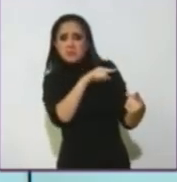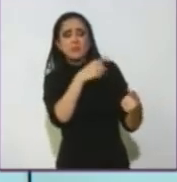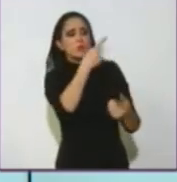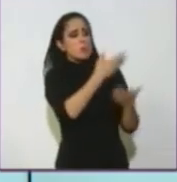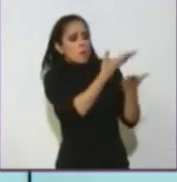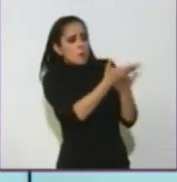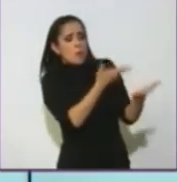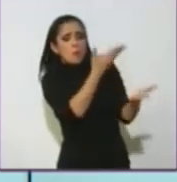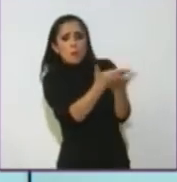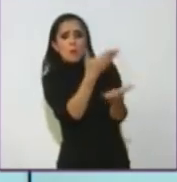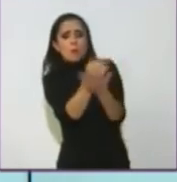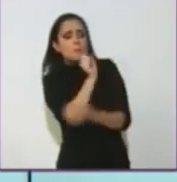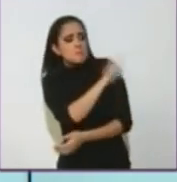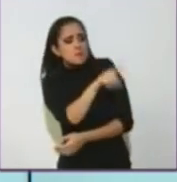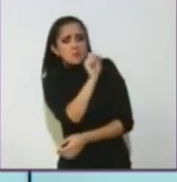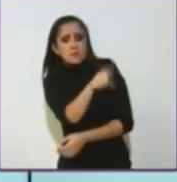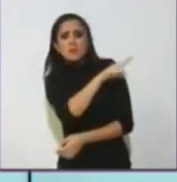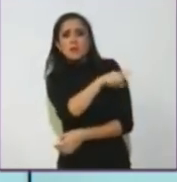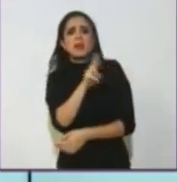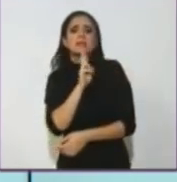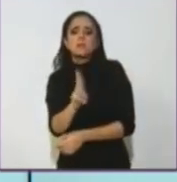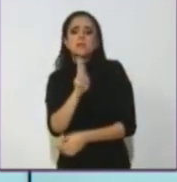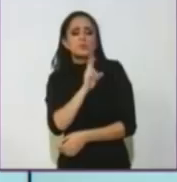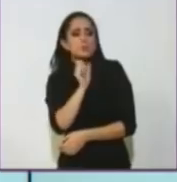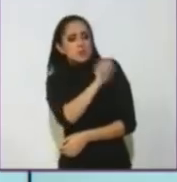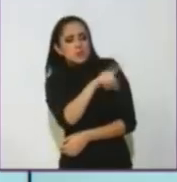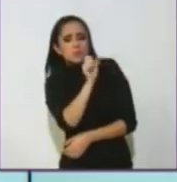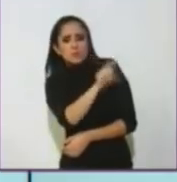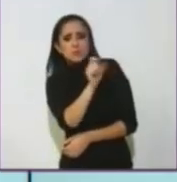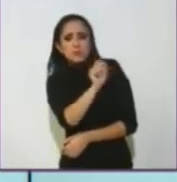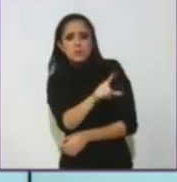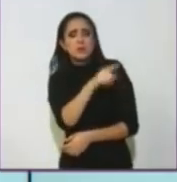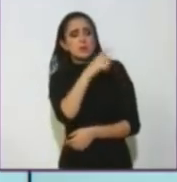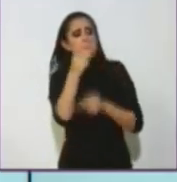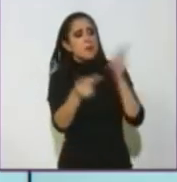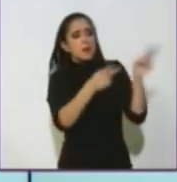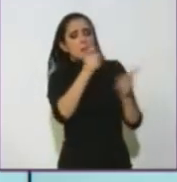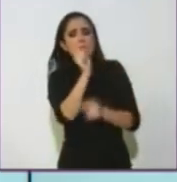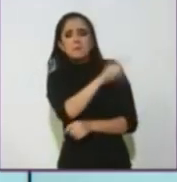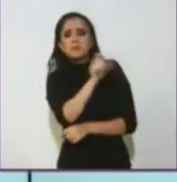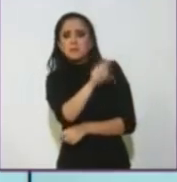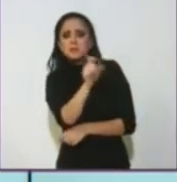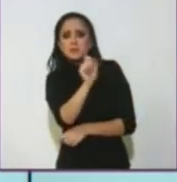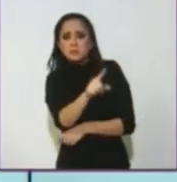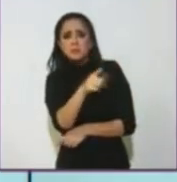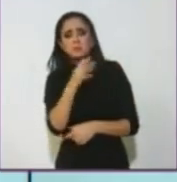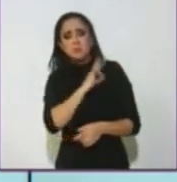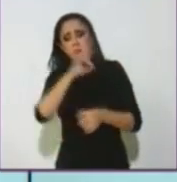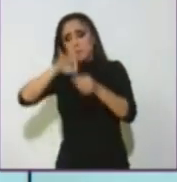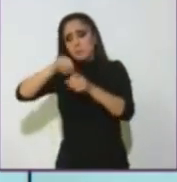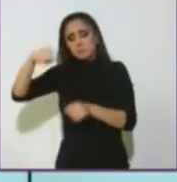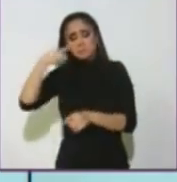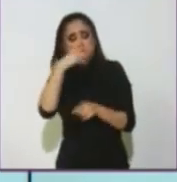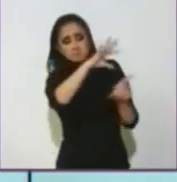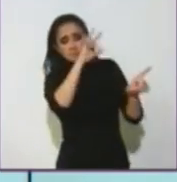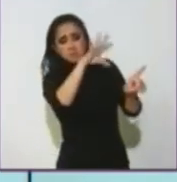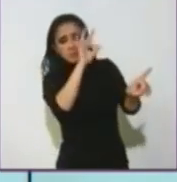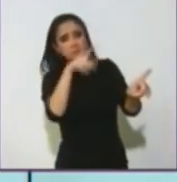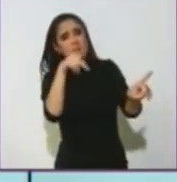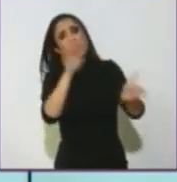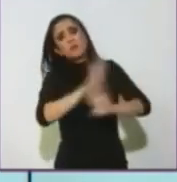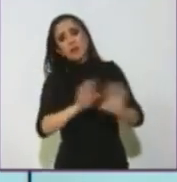propuestas las mismas respuestas las mismas preguntas pero creo que hoy es tiempo de un gobierno